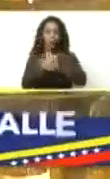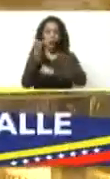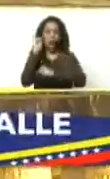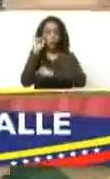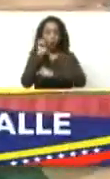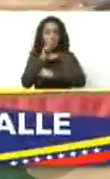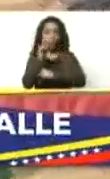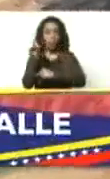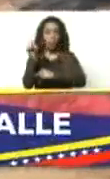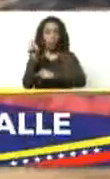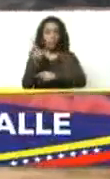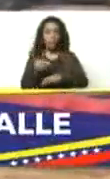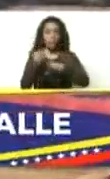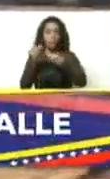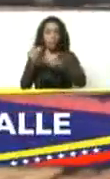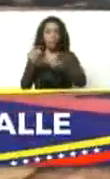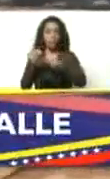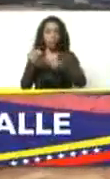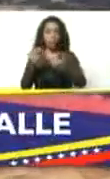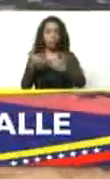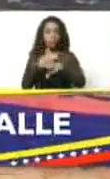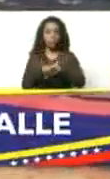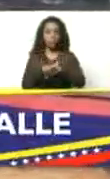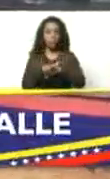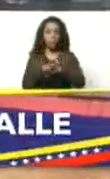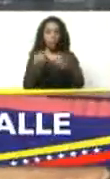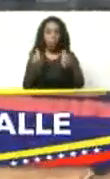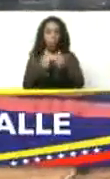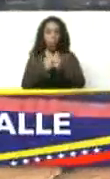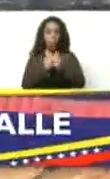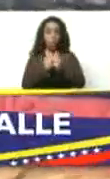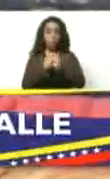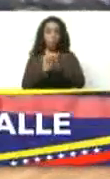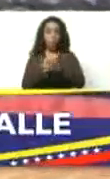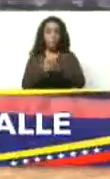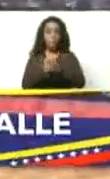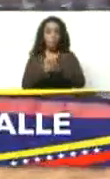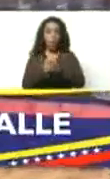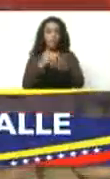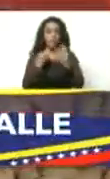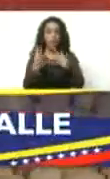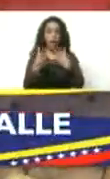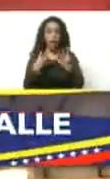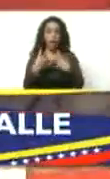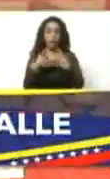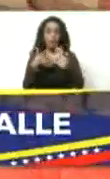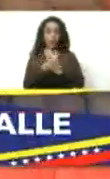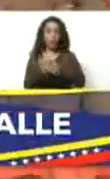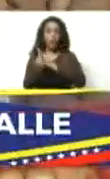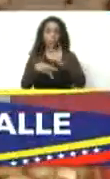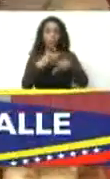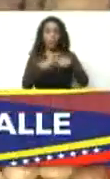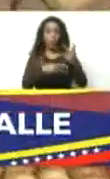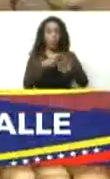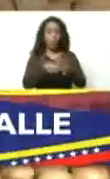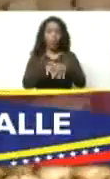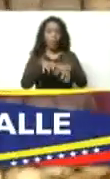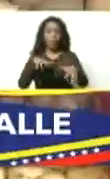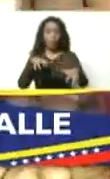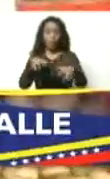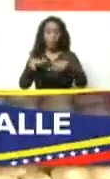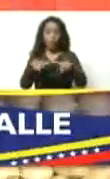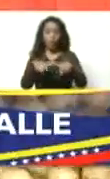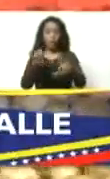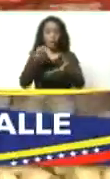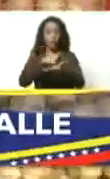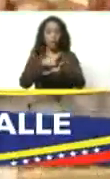ver con abastecimiento complementario, con los compañeros de la Feria Conuquera, que producen la mayoría en la región